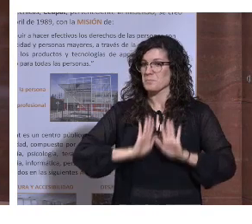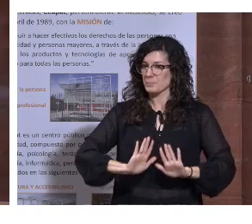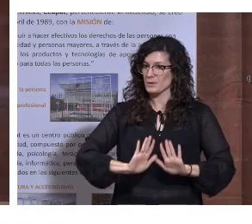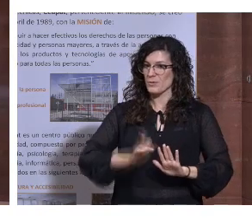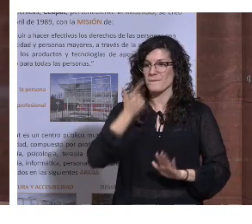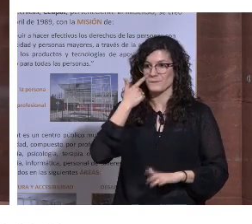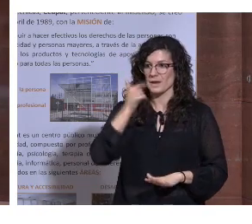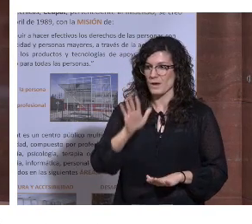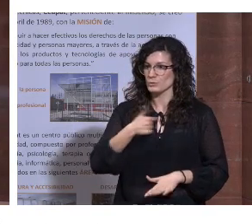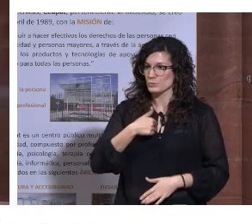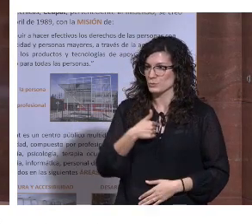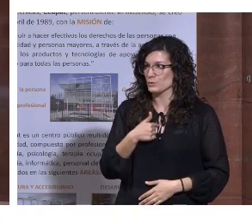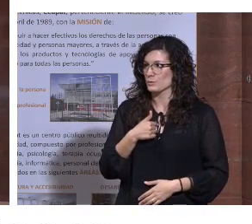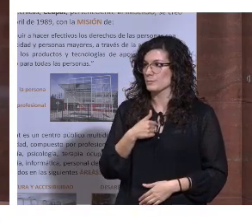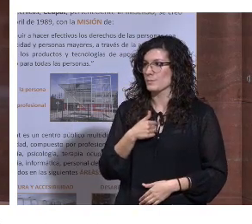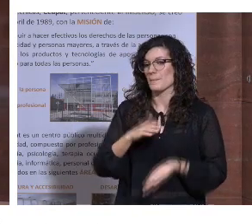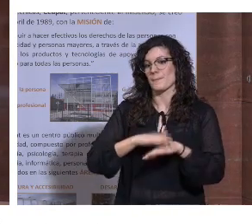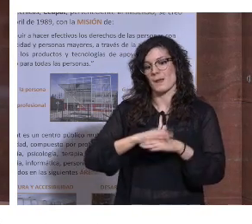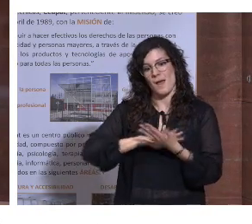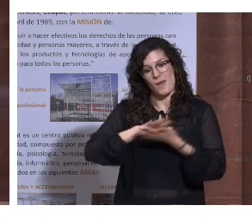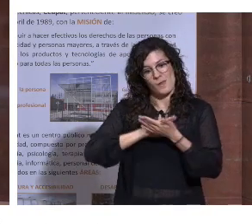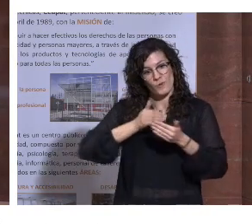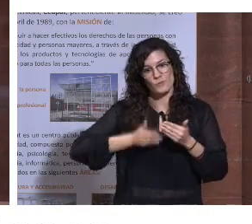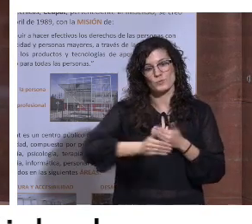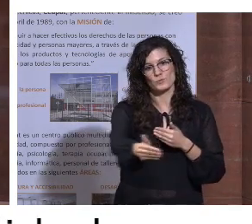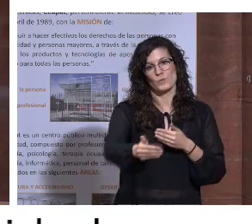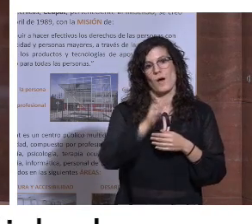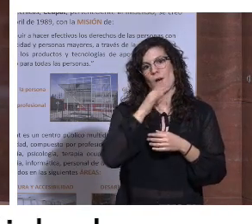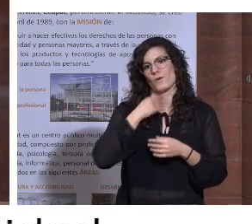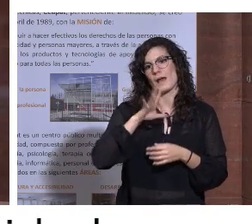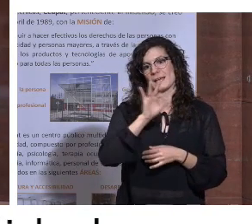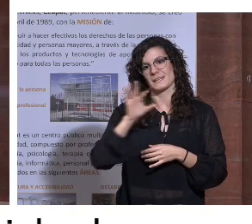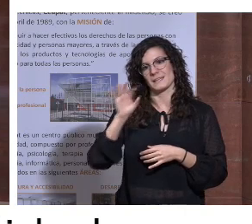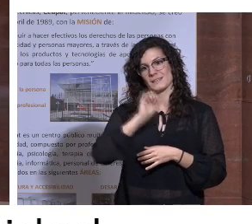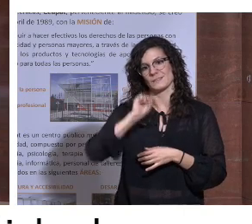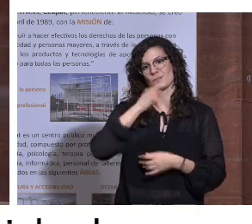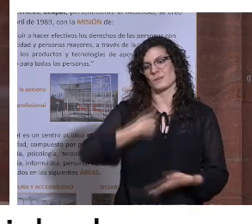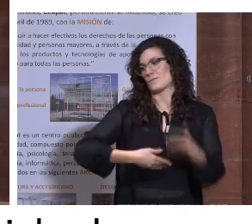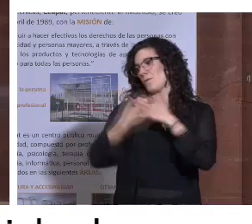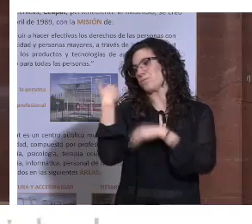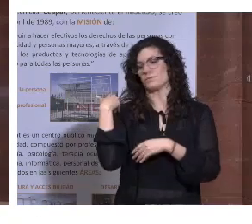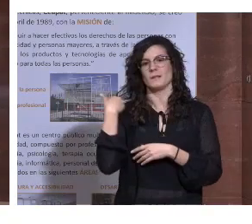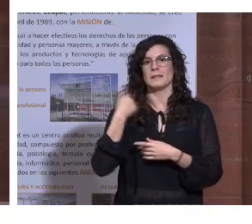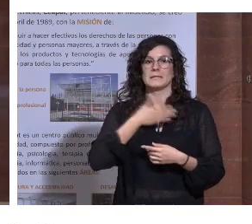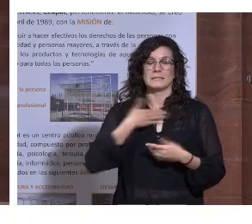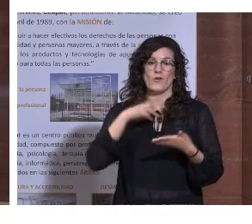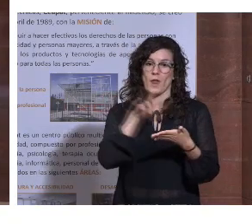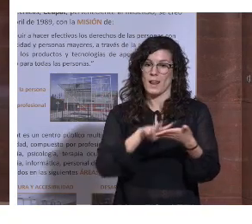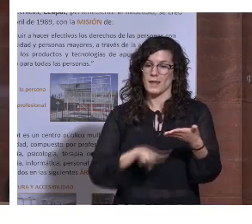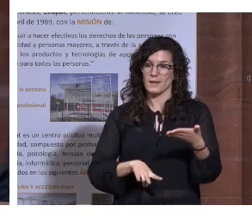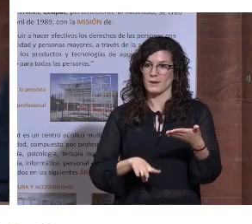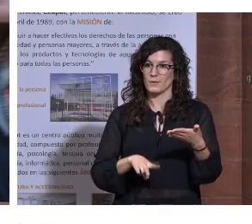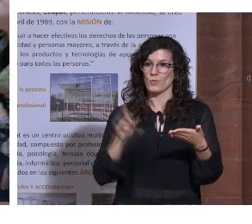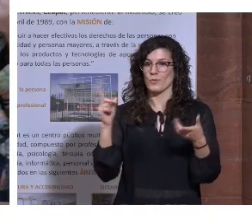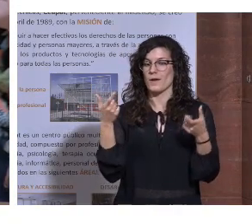yo para hablar del futuro me voy a remontar a 500 años atrás, ¿vale? Y os voy a leer simplemente